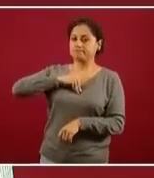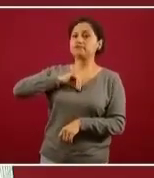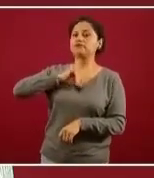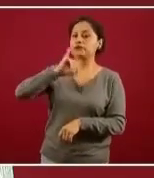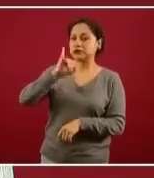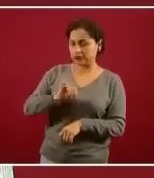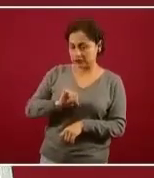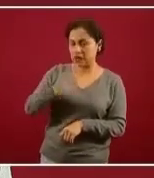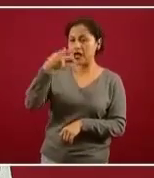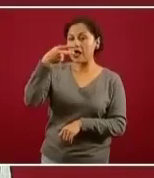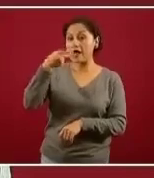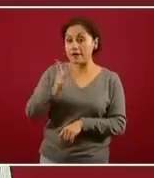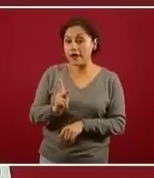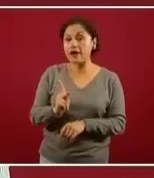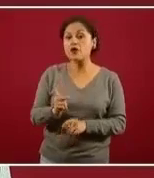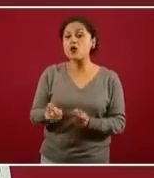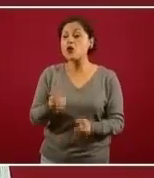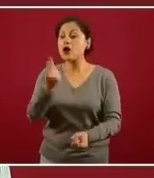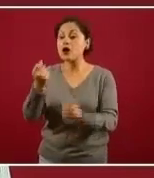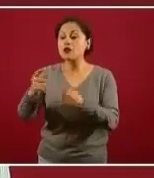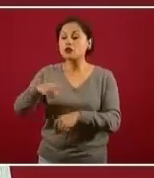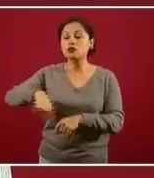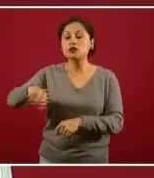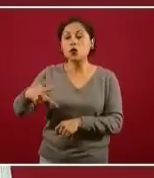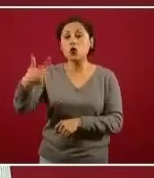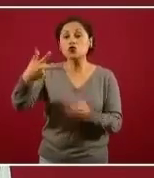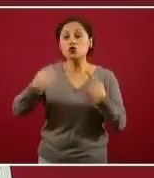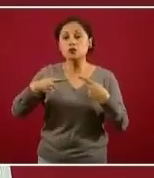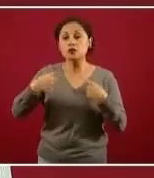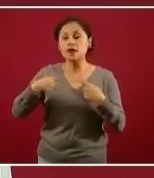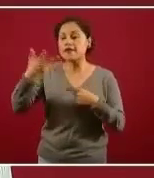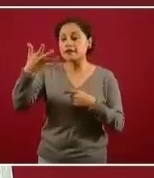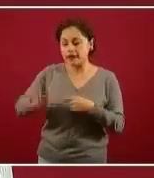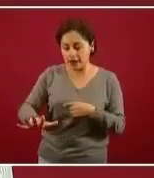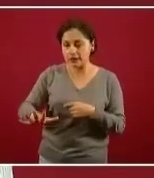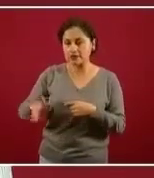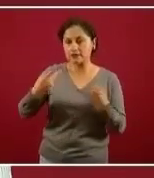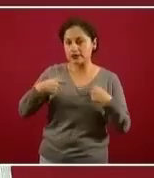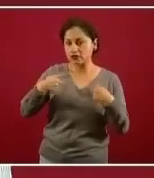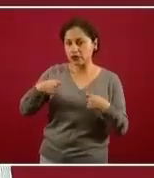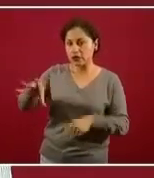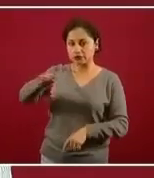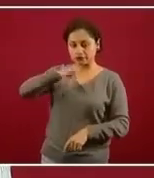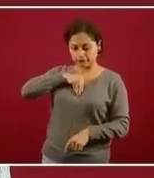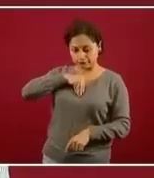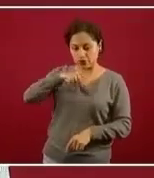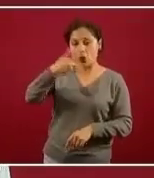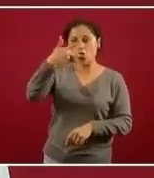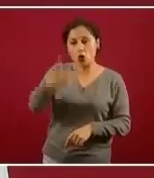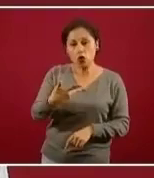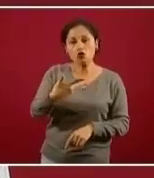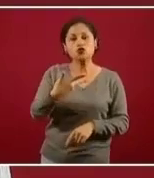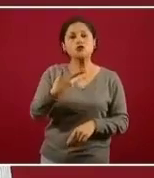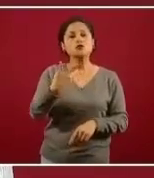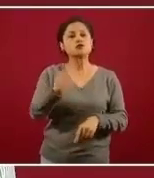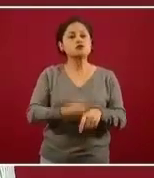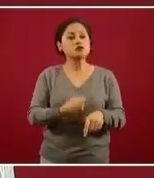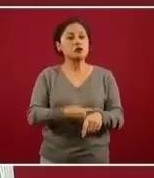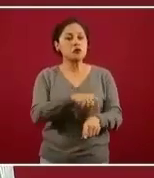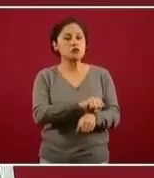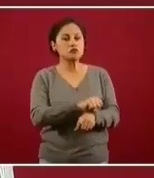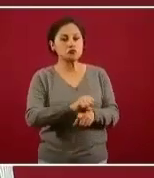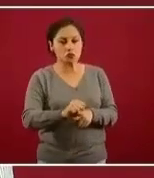enfermedad leve, más o menos 1 a 2 de cada 10 van a tener una enfermedad suficientemente importante para